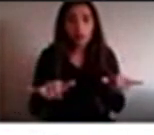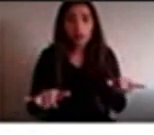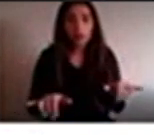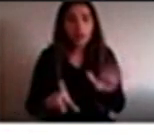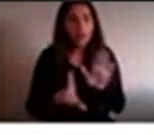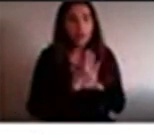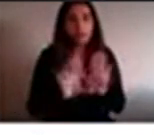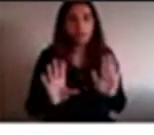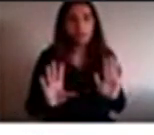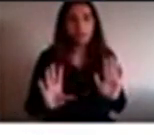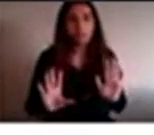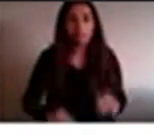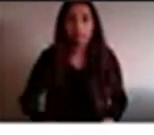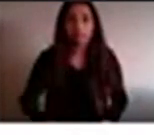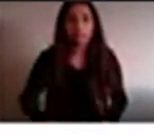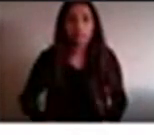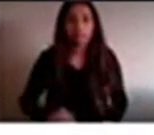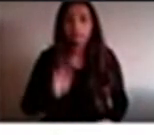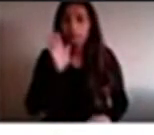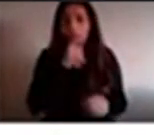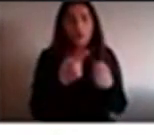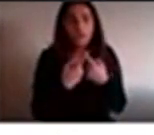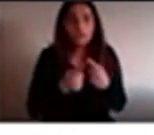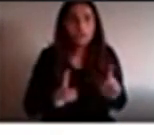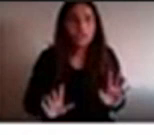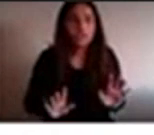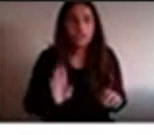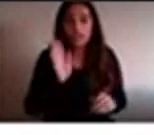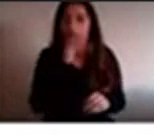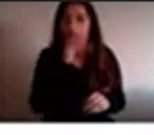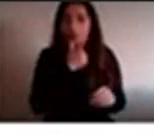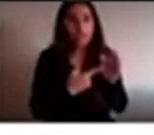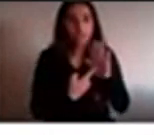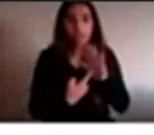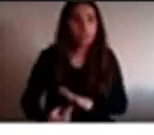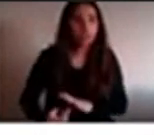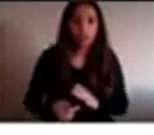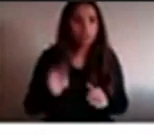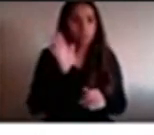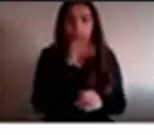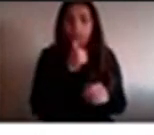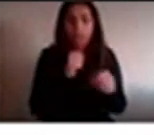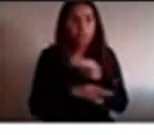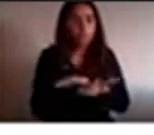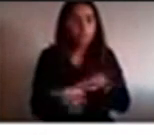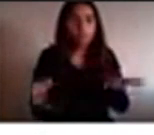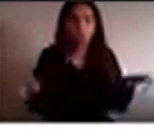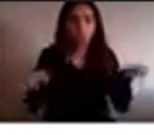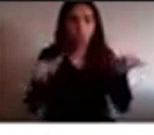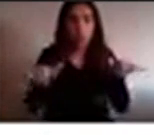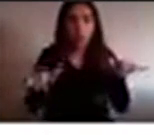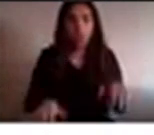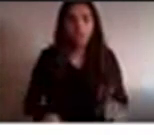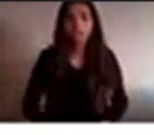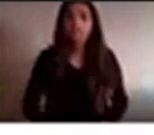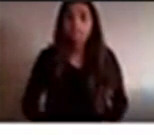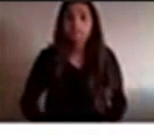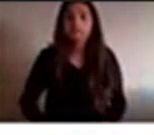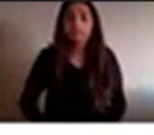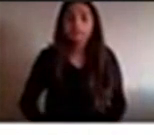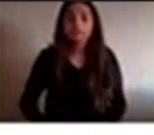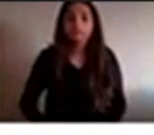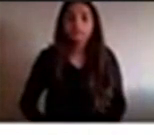no hay ninguna diferencia, ninguna discriminación negativa respecto de unos y otros. Pasemos a la siguiente